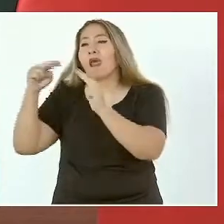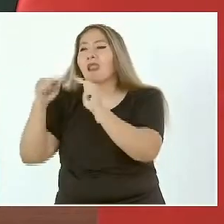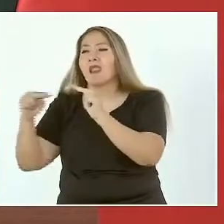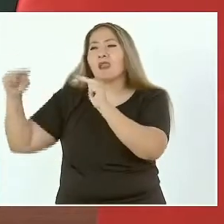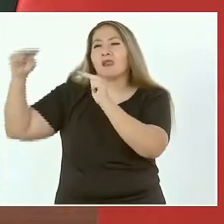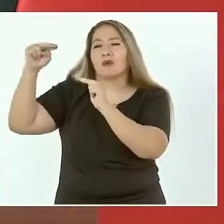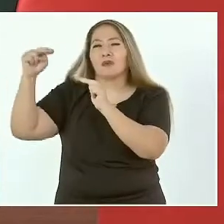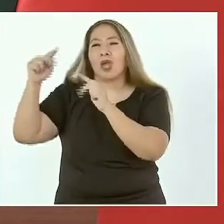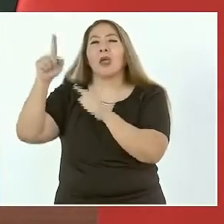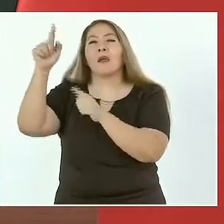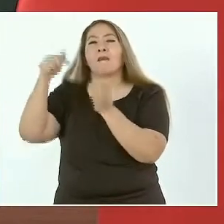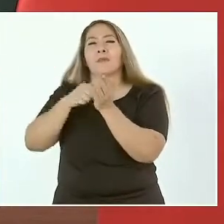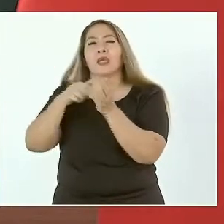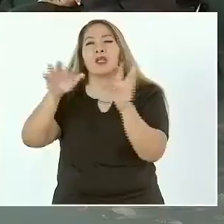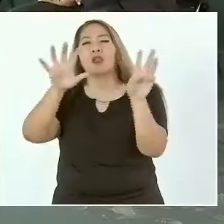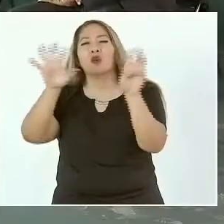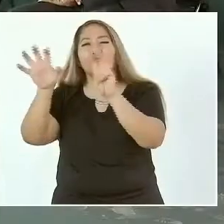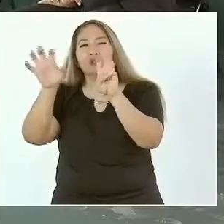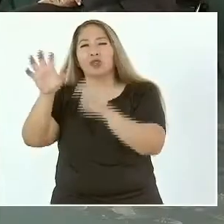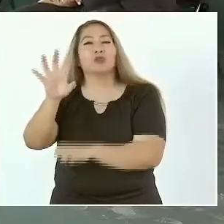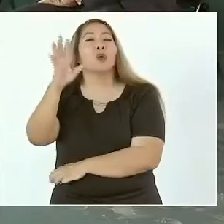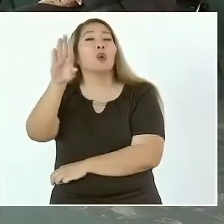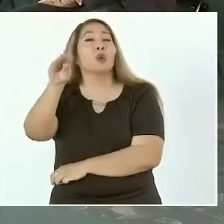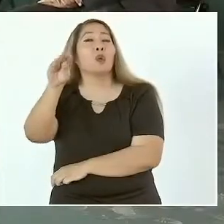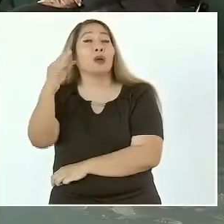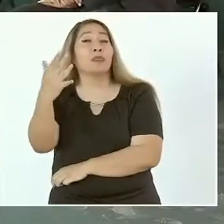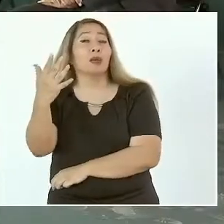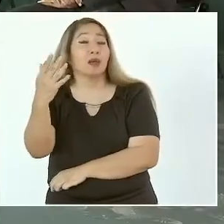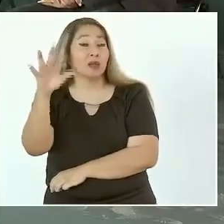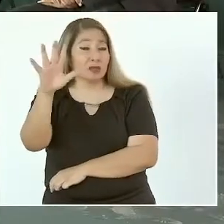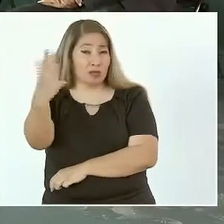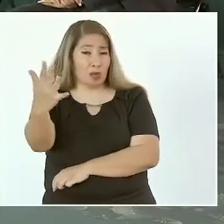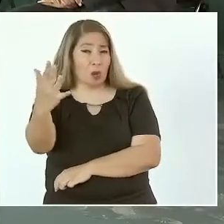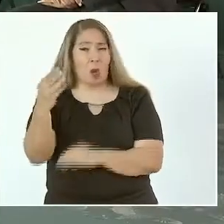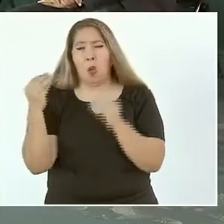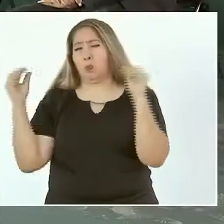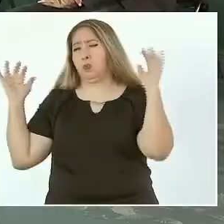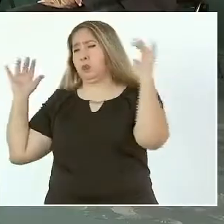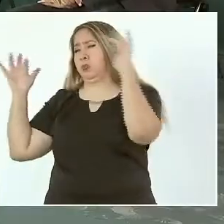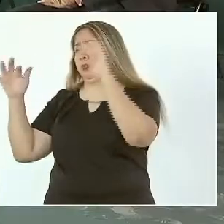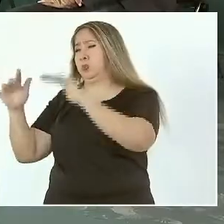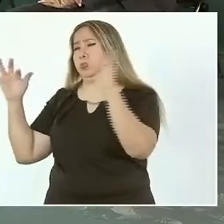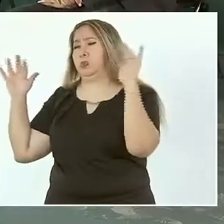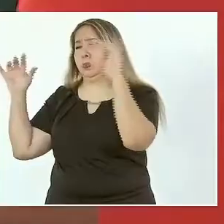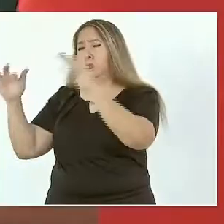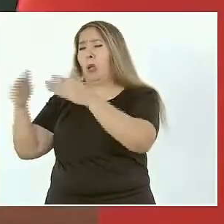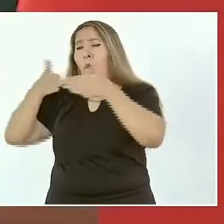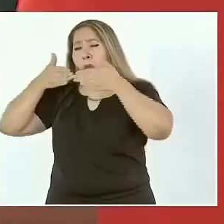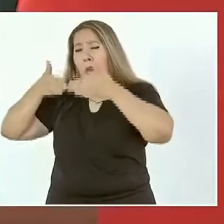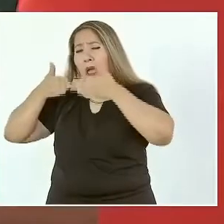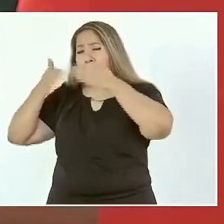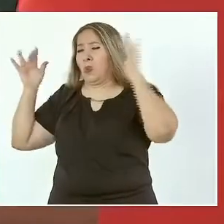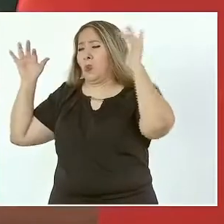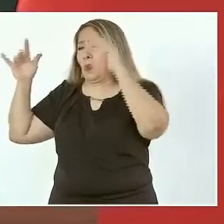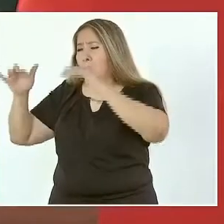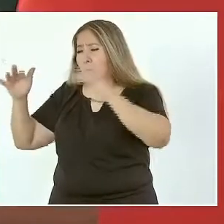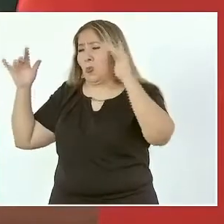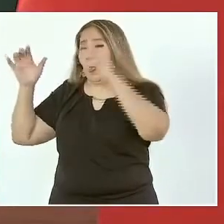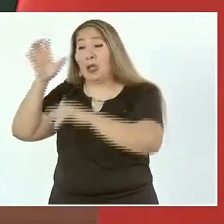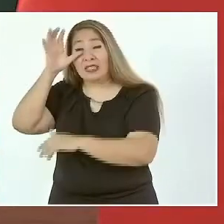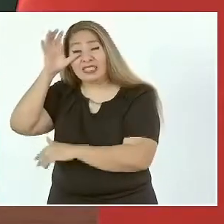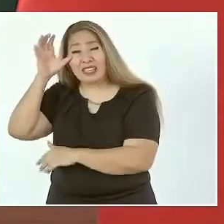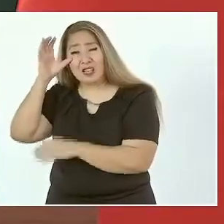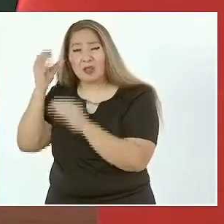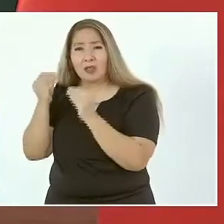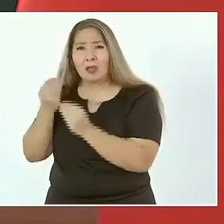Desde 1895 y hasta 1920, miles de chinos llegaron al país de manera constante en un contexto en el que